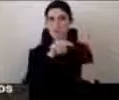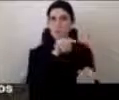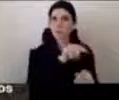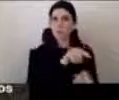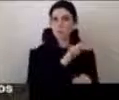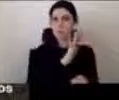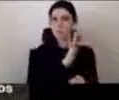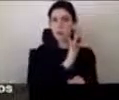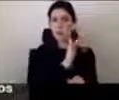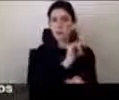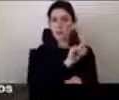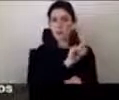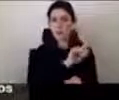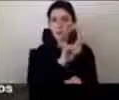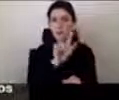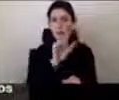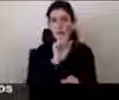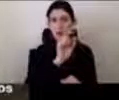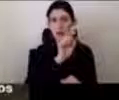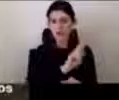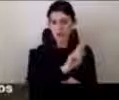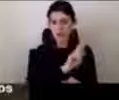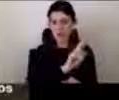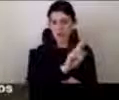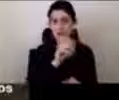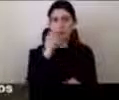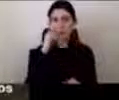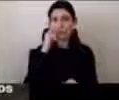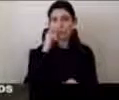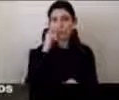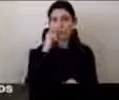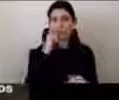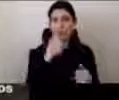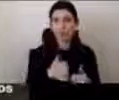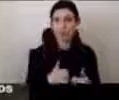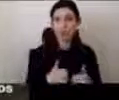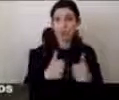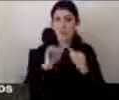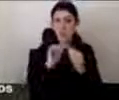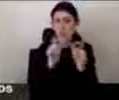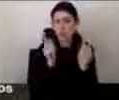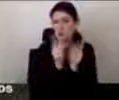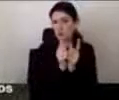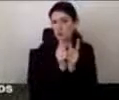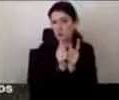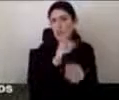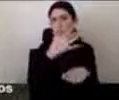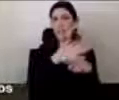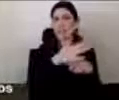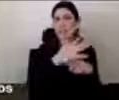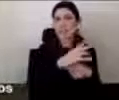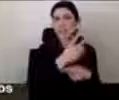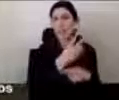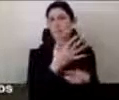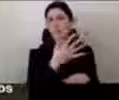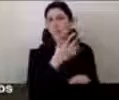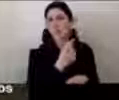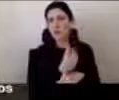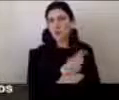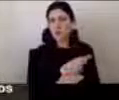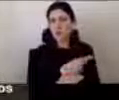que representan desafíos de corta duración, son de 15 a 25 minutos una partida,